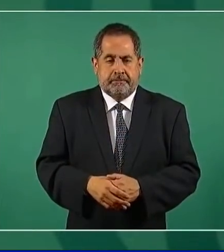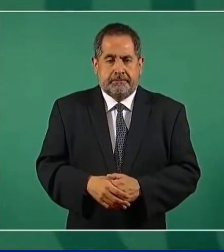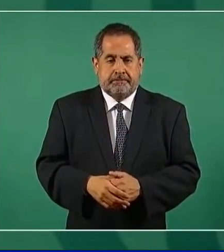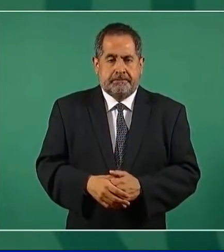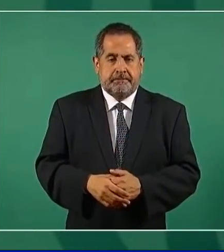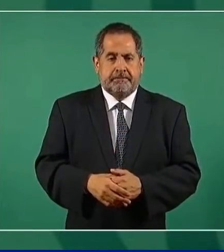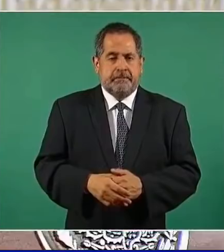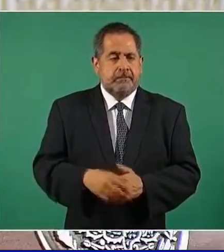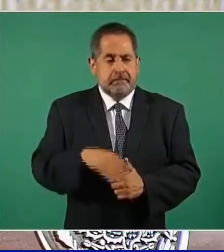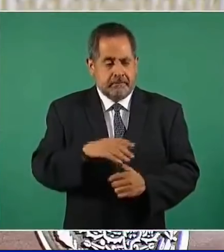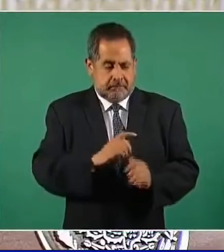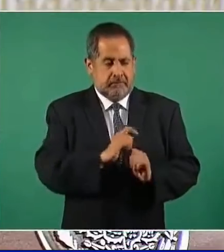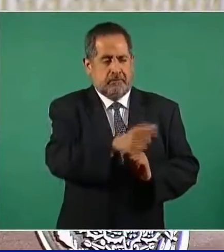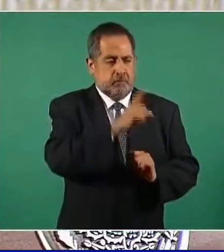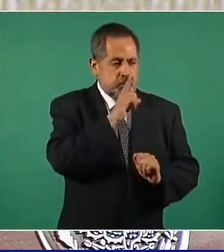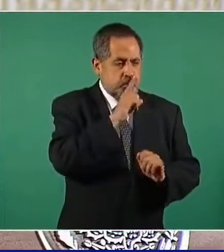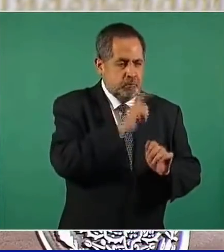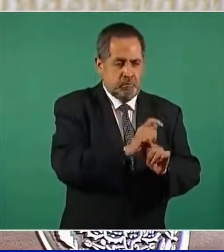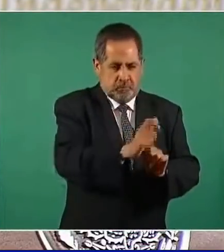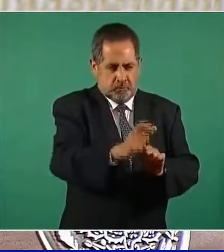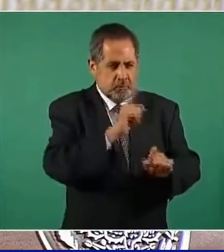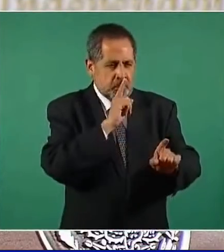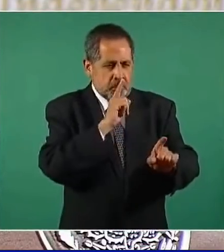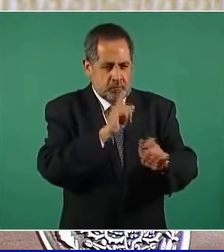y maiciando,